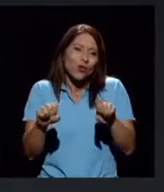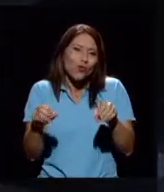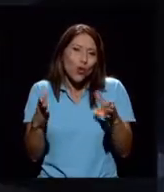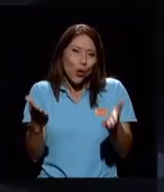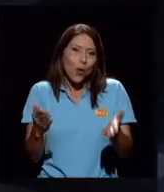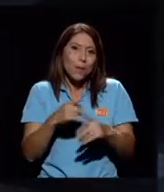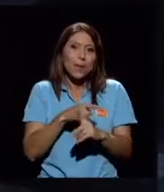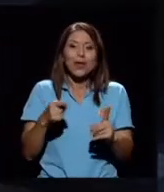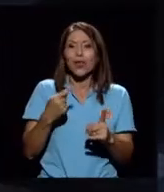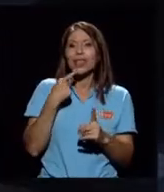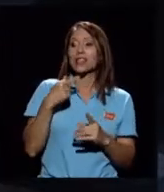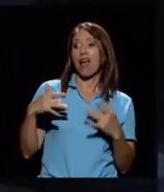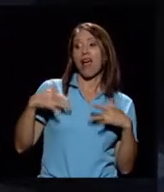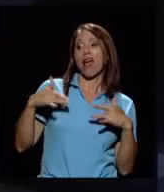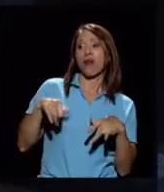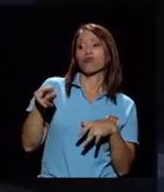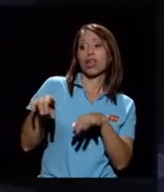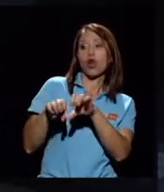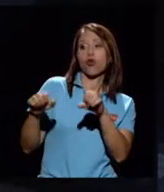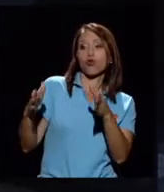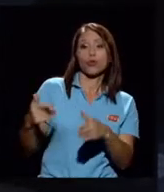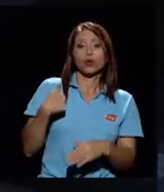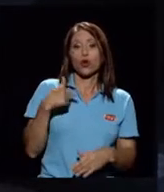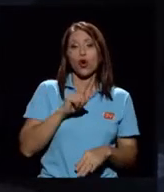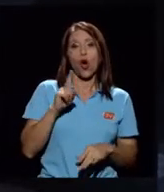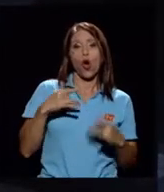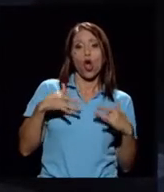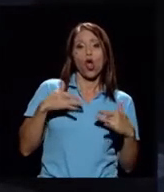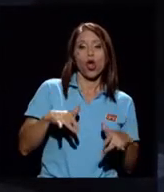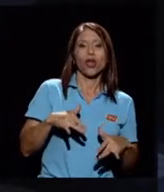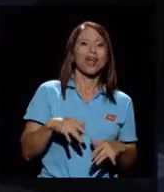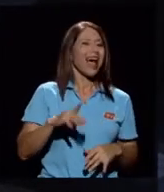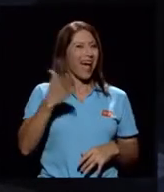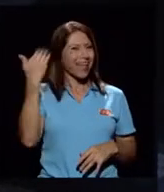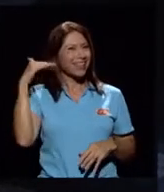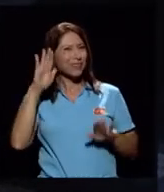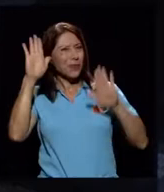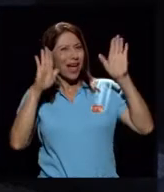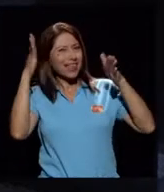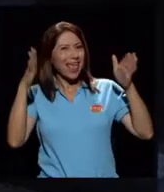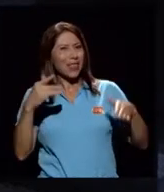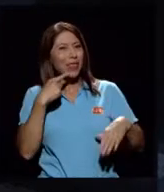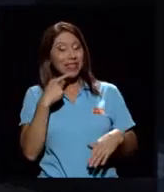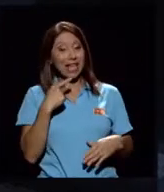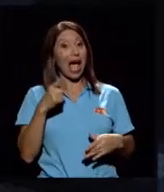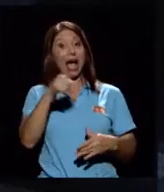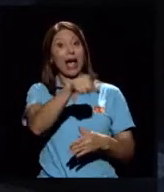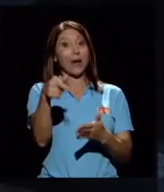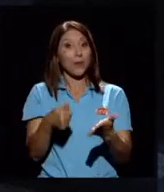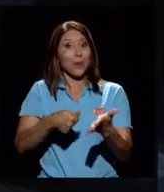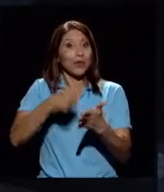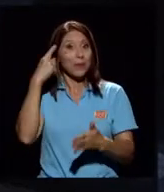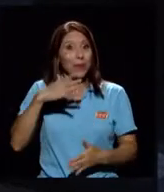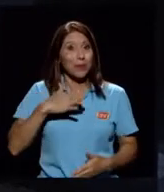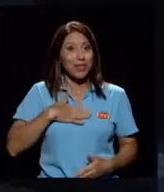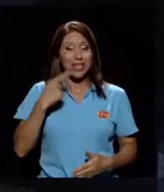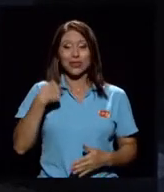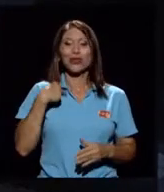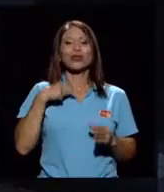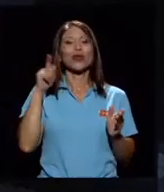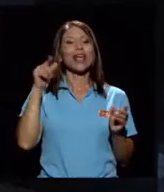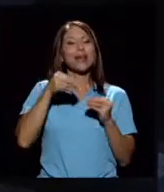yo no yo soy algún candidato que decía el menos mal - marta un por ejemplo que está claro y parecían parecía muy risible pero